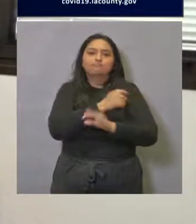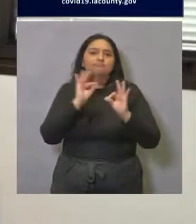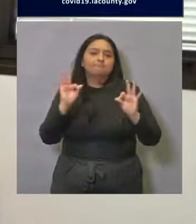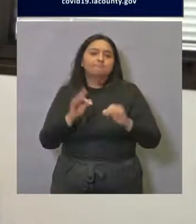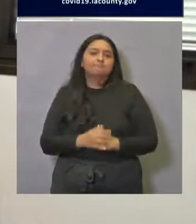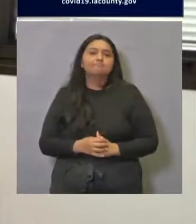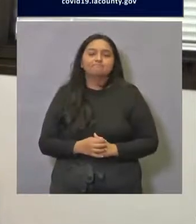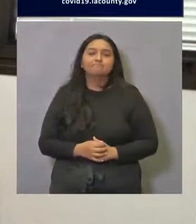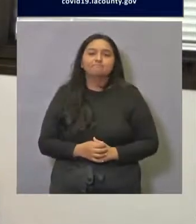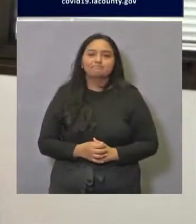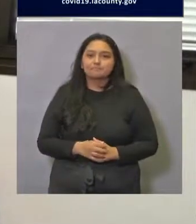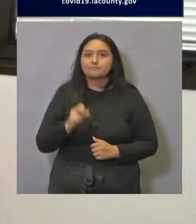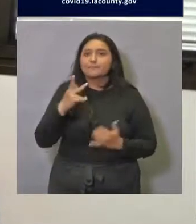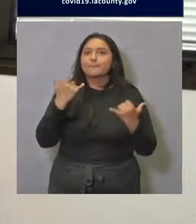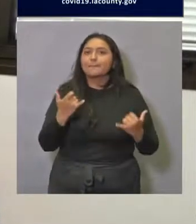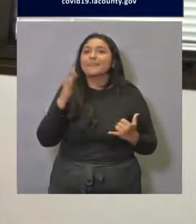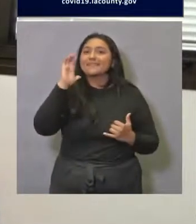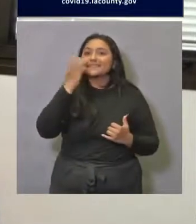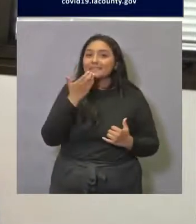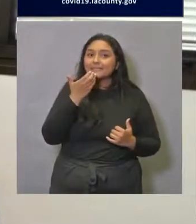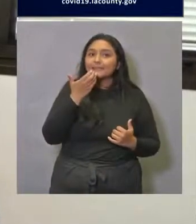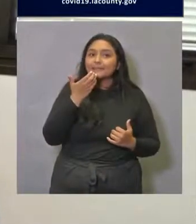now it looks like